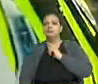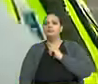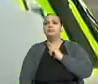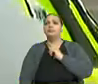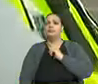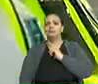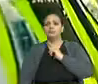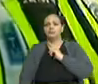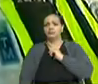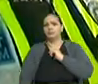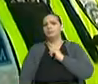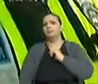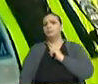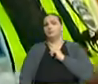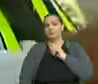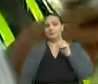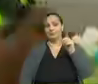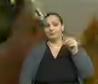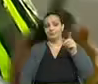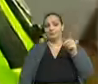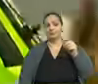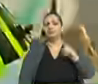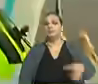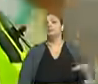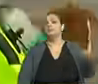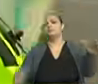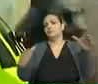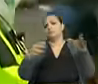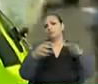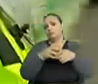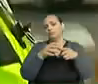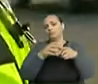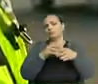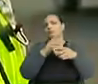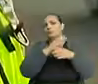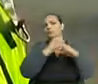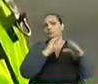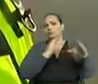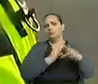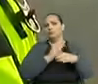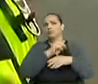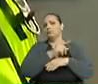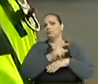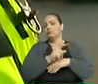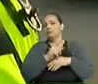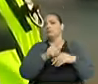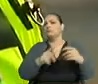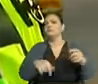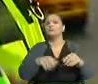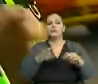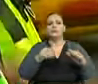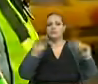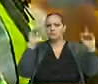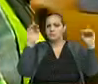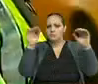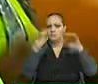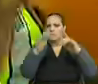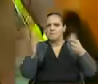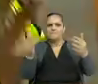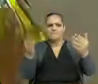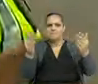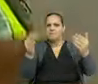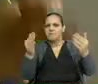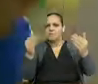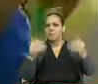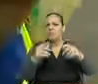muchos dirigentes que también quieren utilizar muchas veces a la ciudadanía para que ellos testar en ese sector, y no es así. Nosotros hemos abastecido con